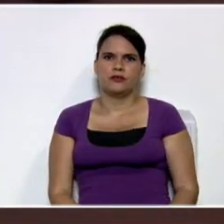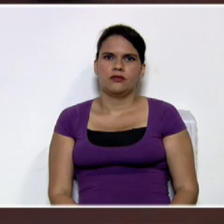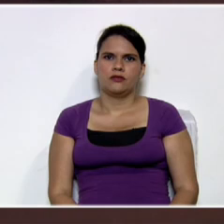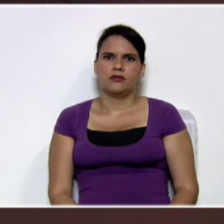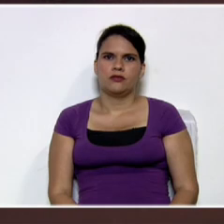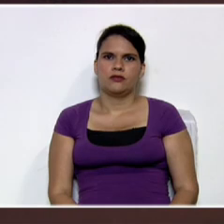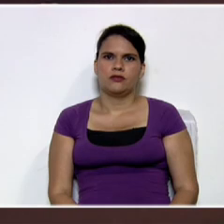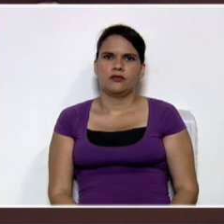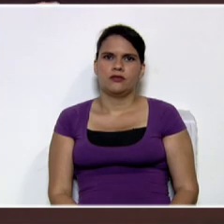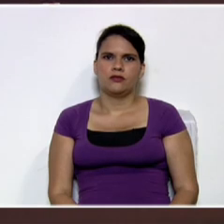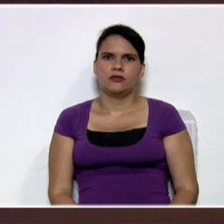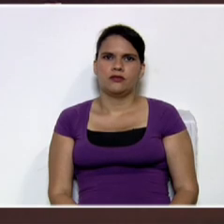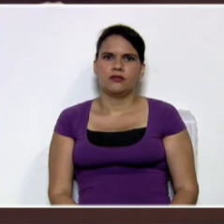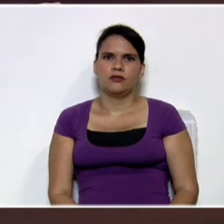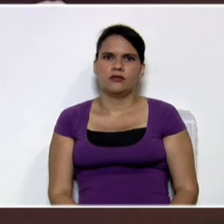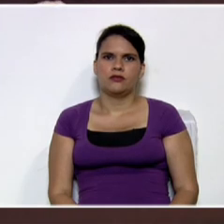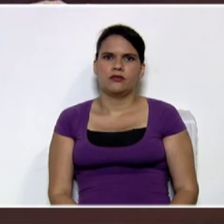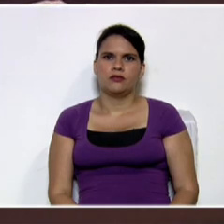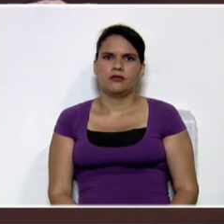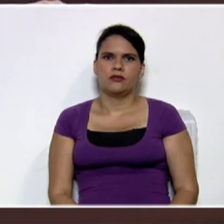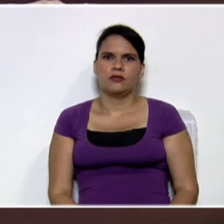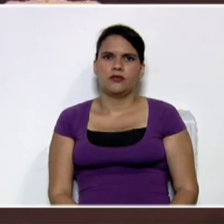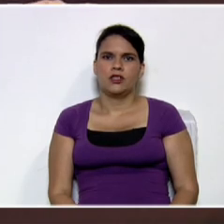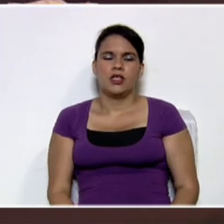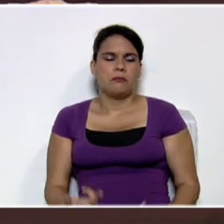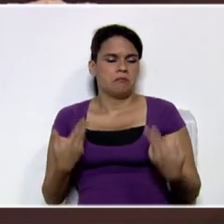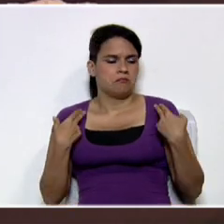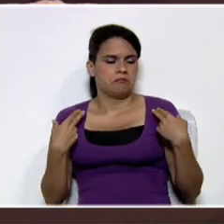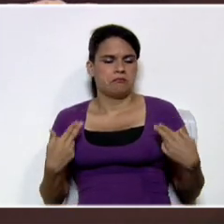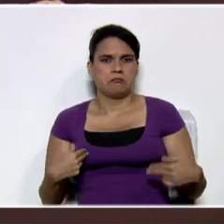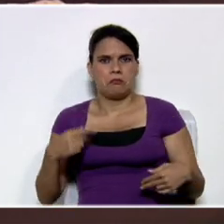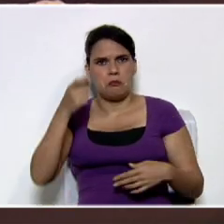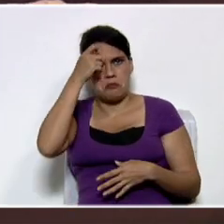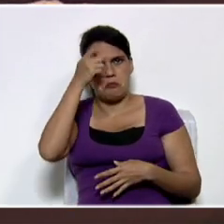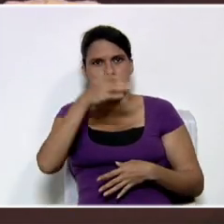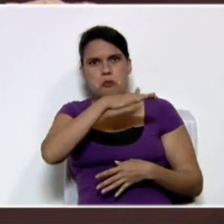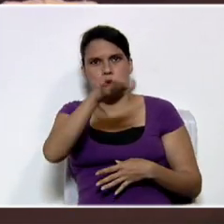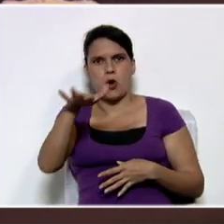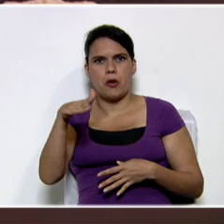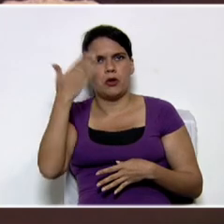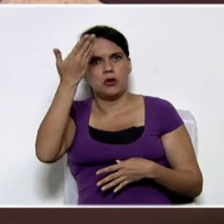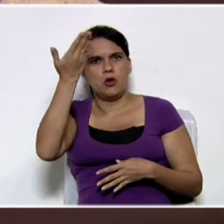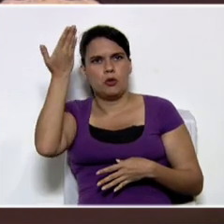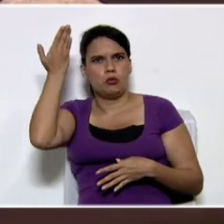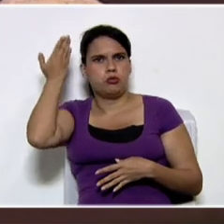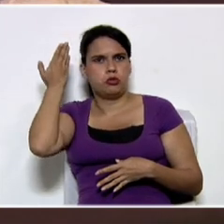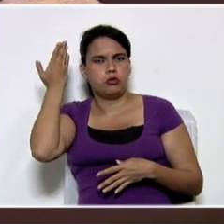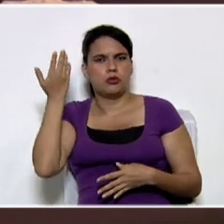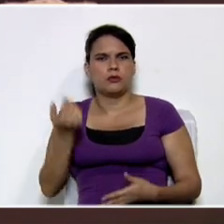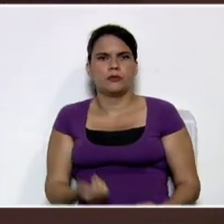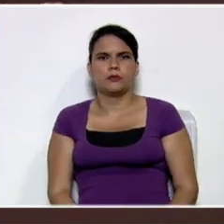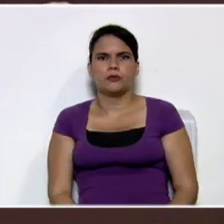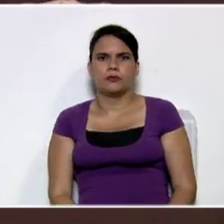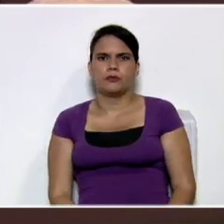igualmente de civilizaciones existentes, como por ejemplo este que podemos observar en este momento,